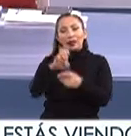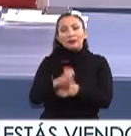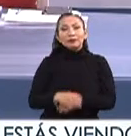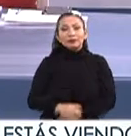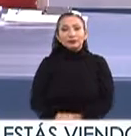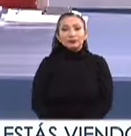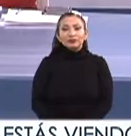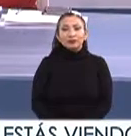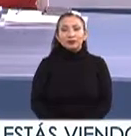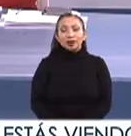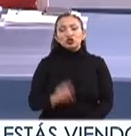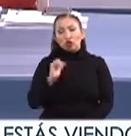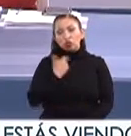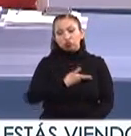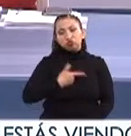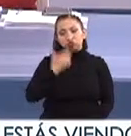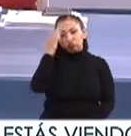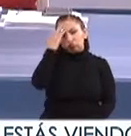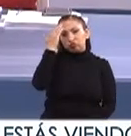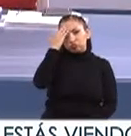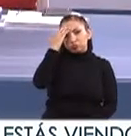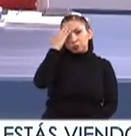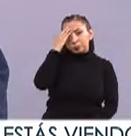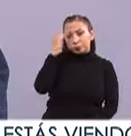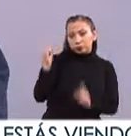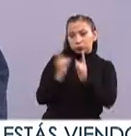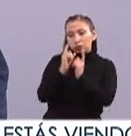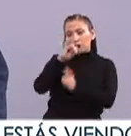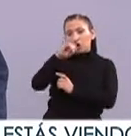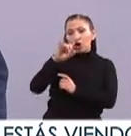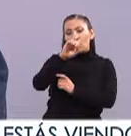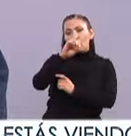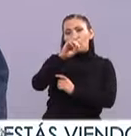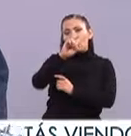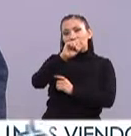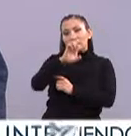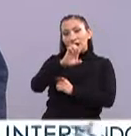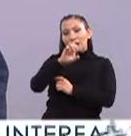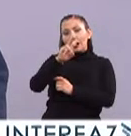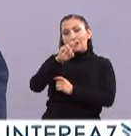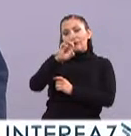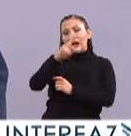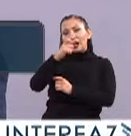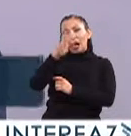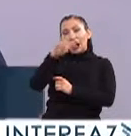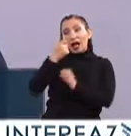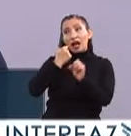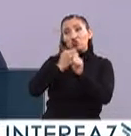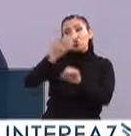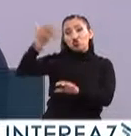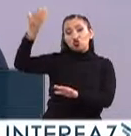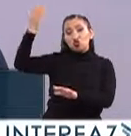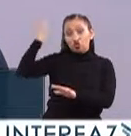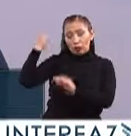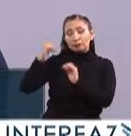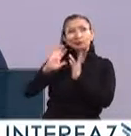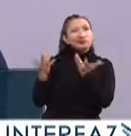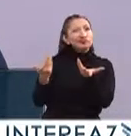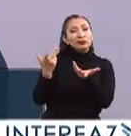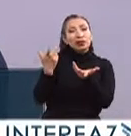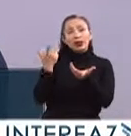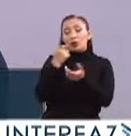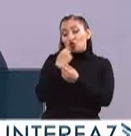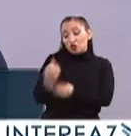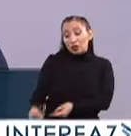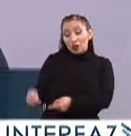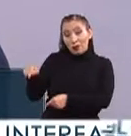tenido el gusto de conocer a Josué Vergara desde hace muchos años, desde que era casi un